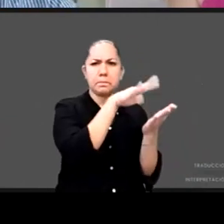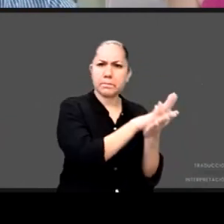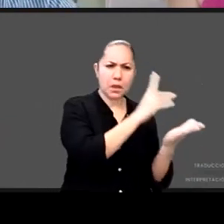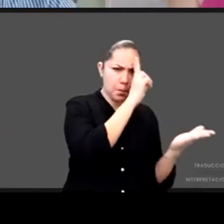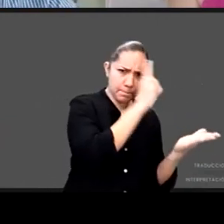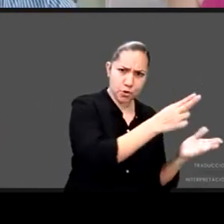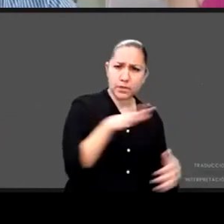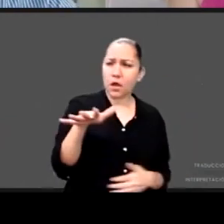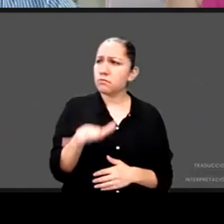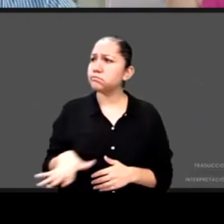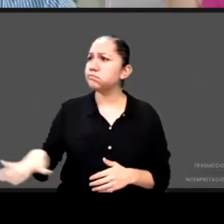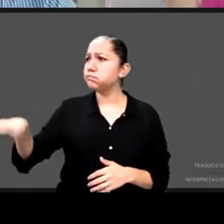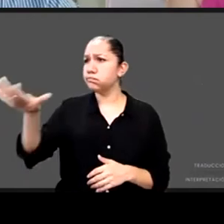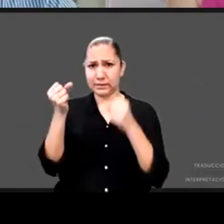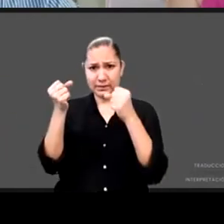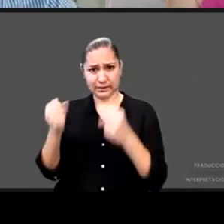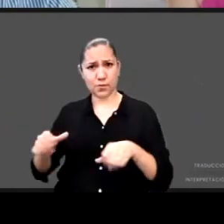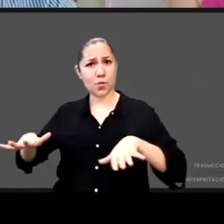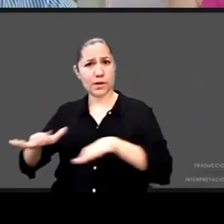digamos, el hecho de que